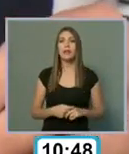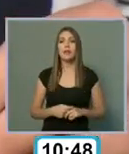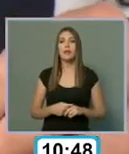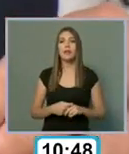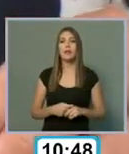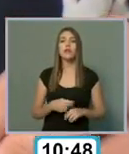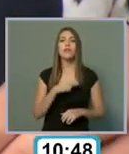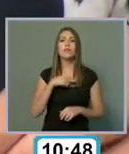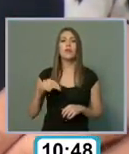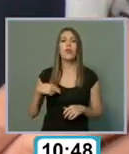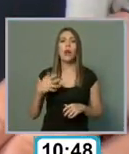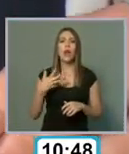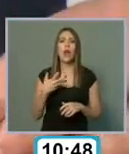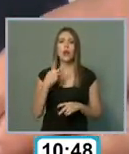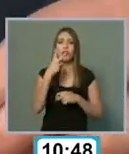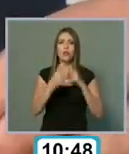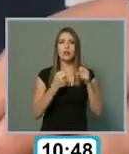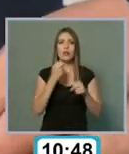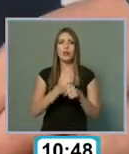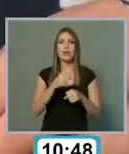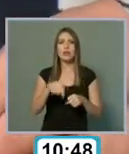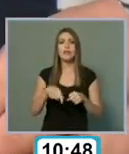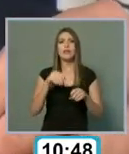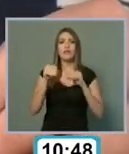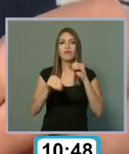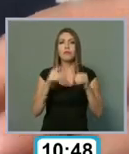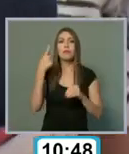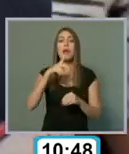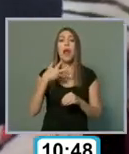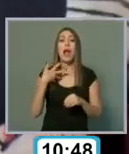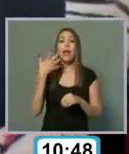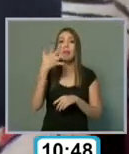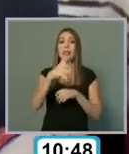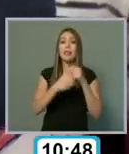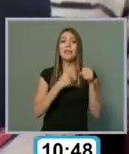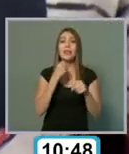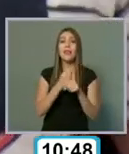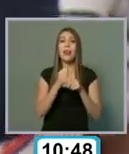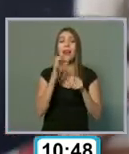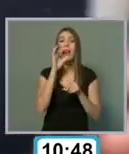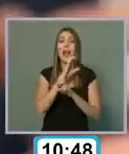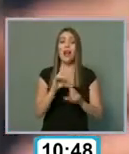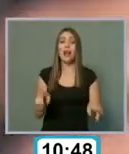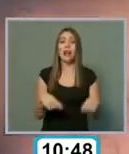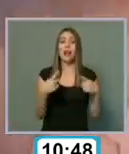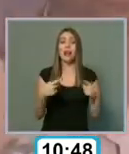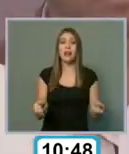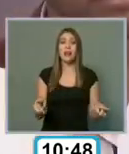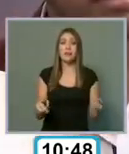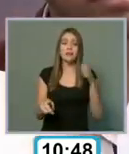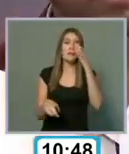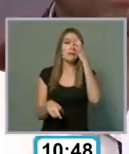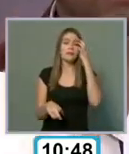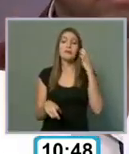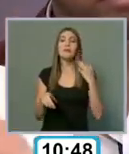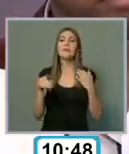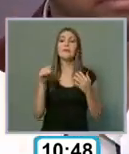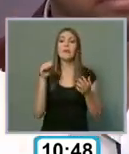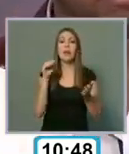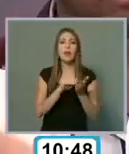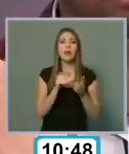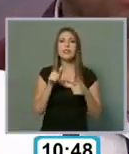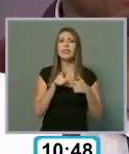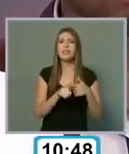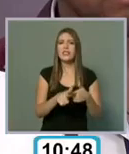nosotros llevamos ya 2 años en este proyecto, pero llevamos 10 años cantando. Hasta la fecha, todavía no cantamos victoria,